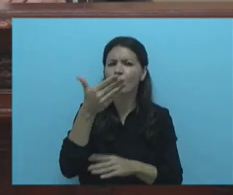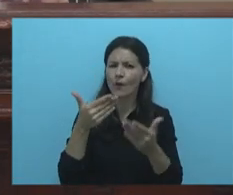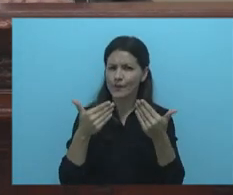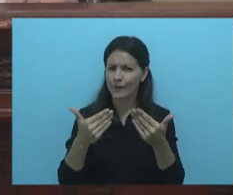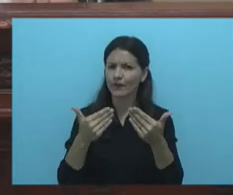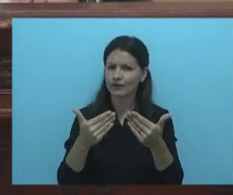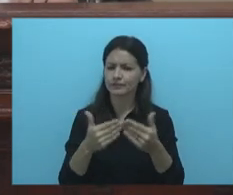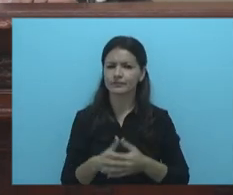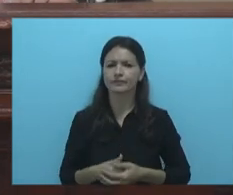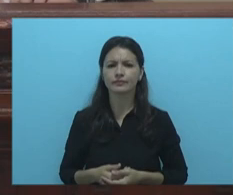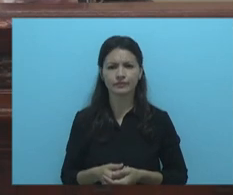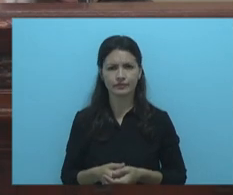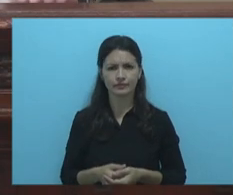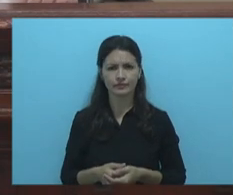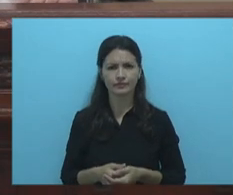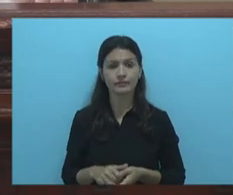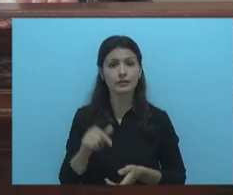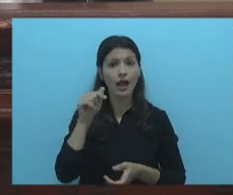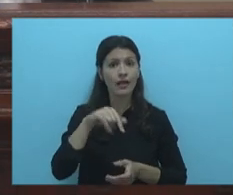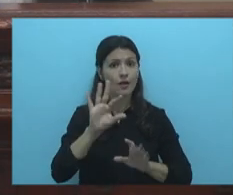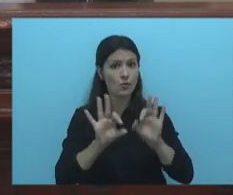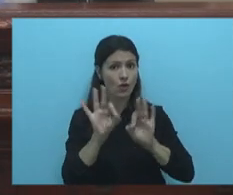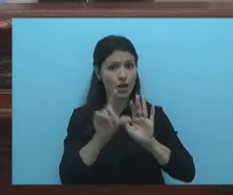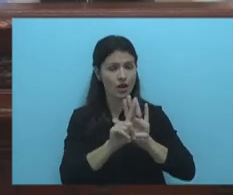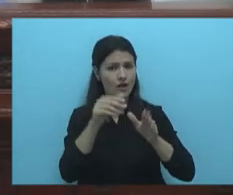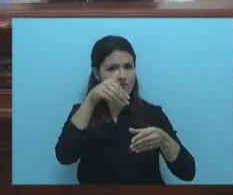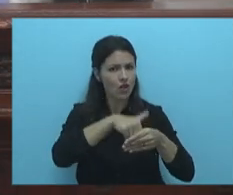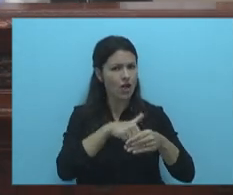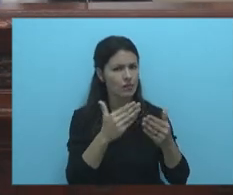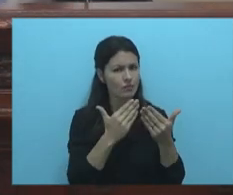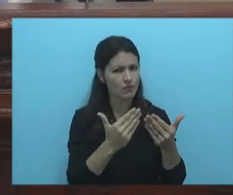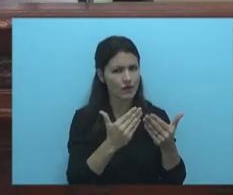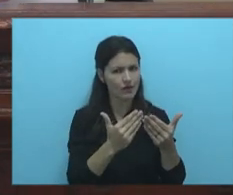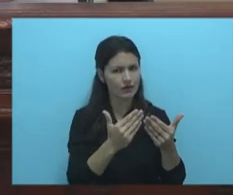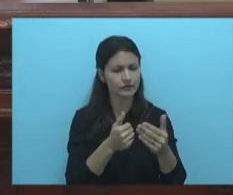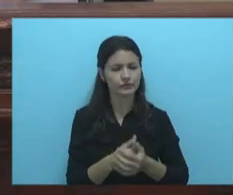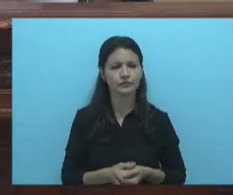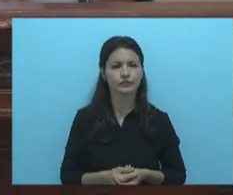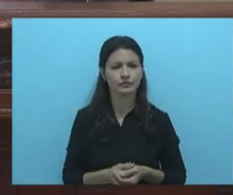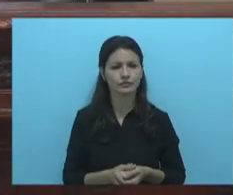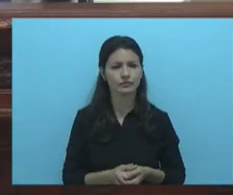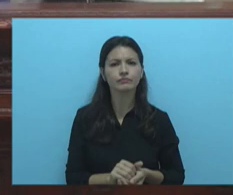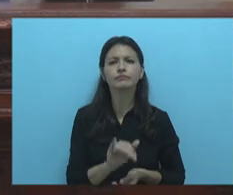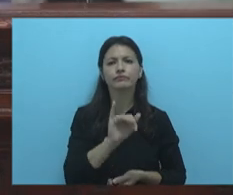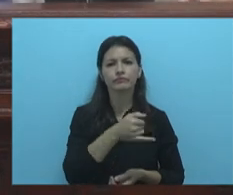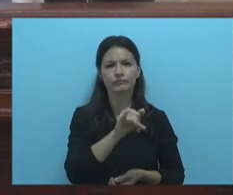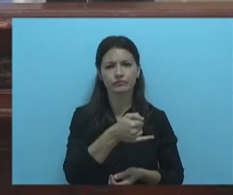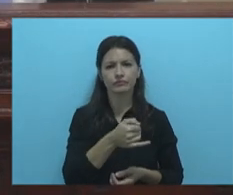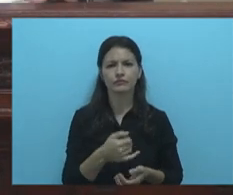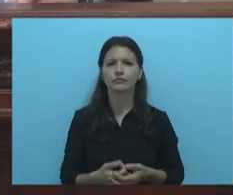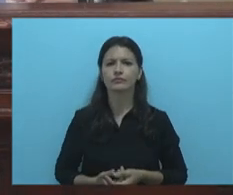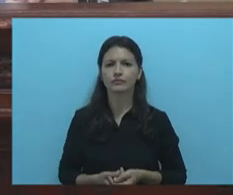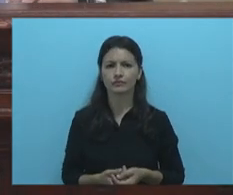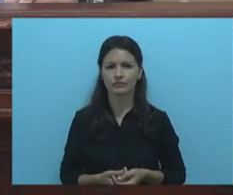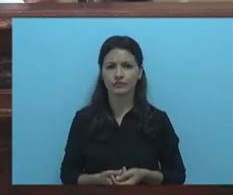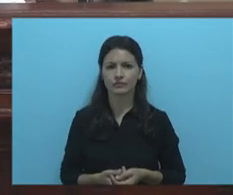En consideración el tratamiento sobre tablas del proyecto de ley, a votación, resulta